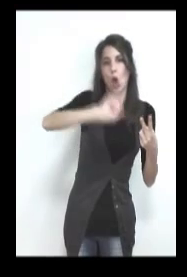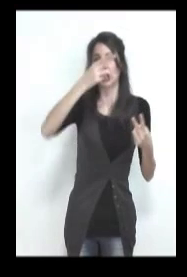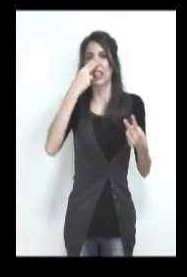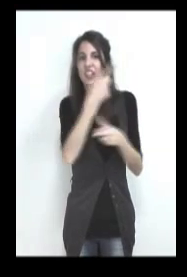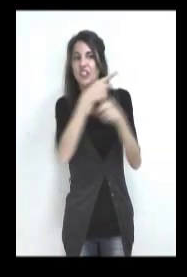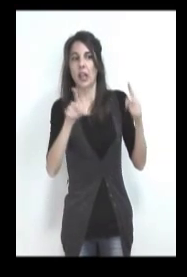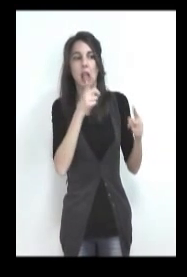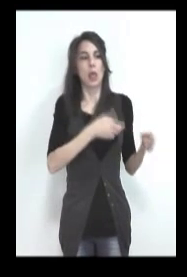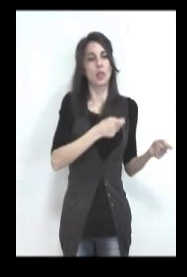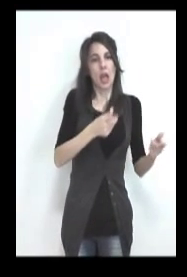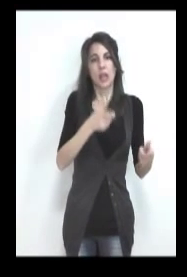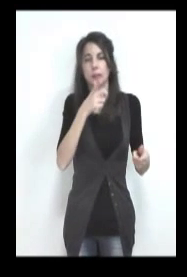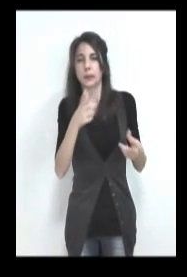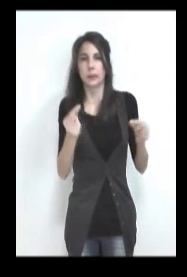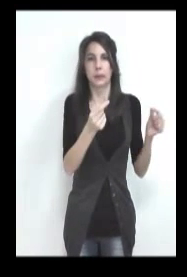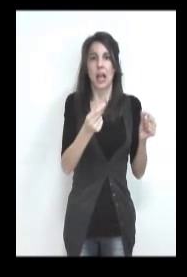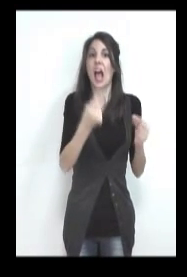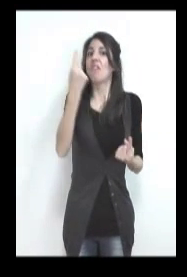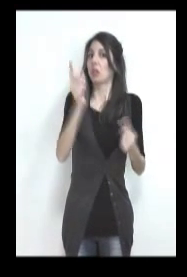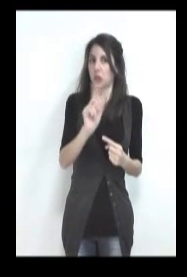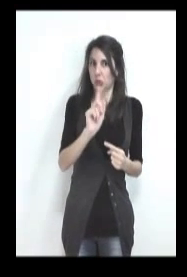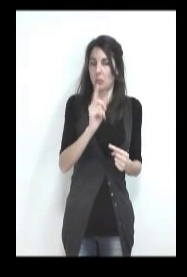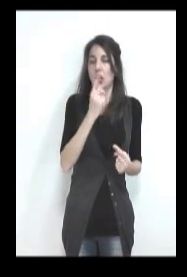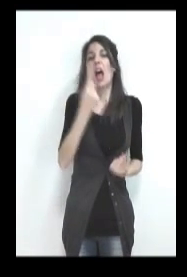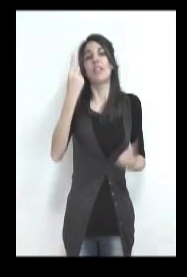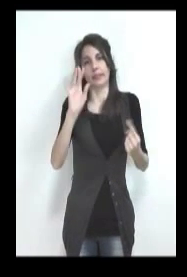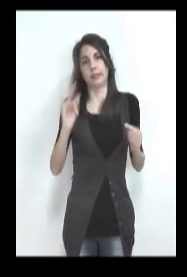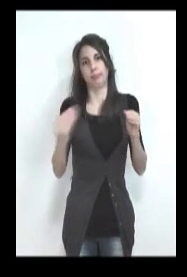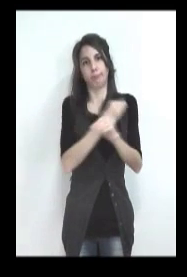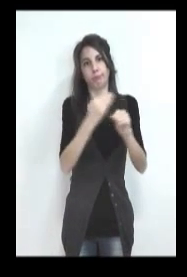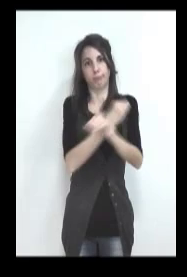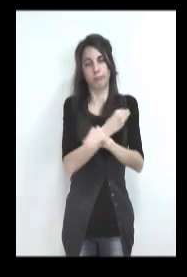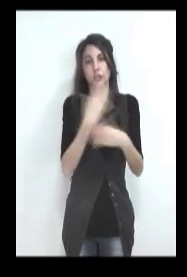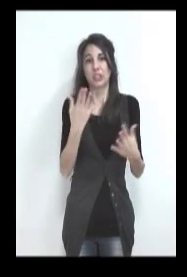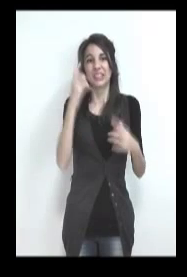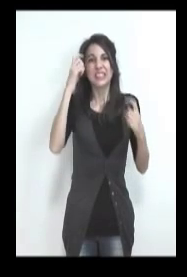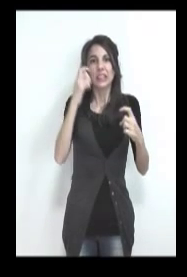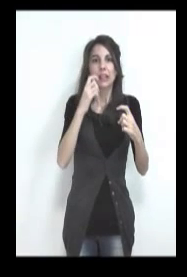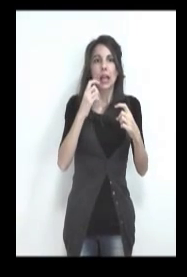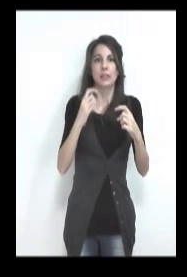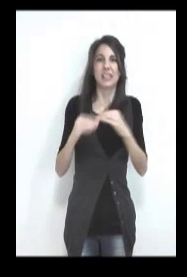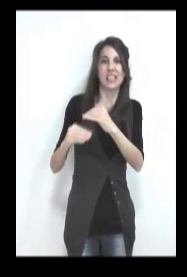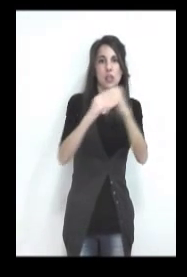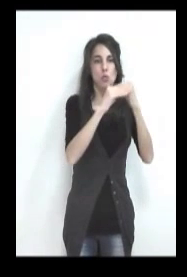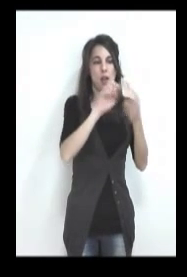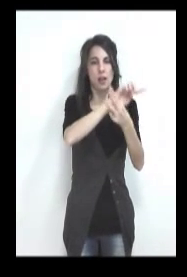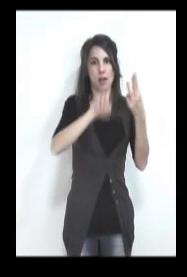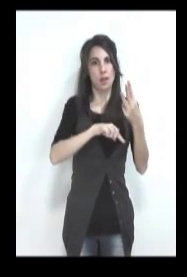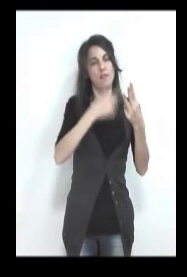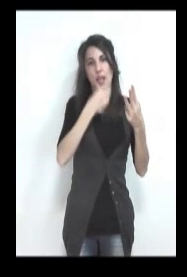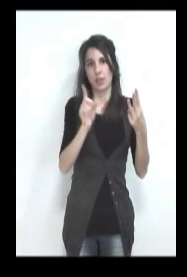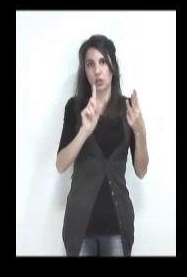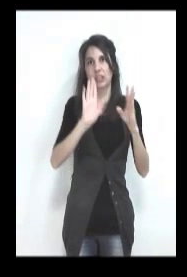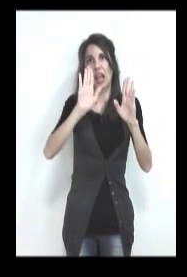sí. Entonces, el hacer esto equitativo no es fácil y linda un poco a veces con esos desarrollos